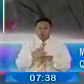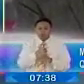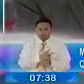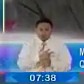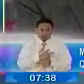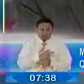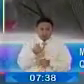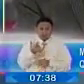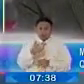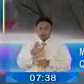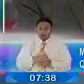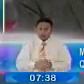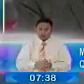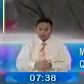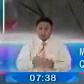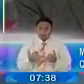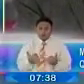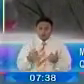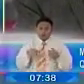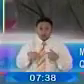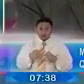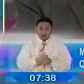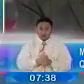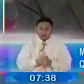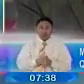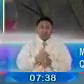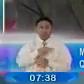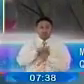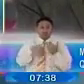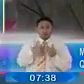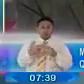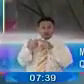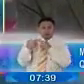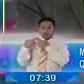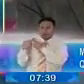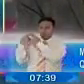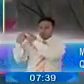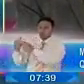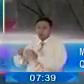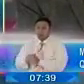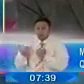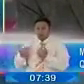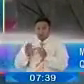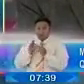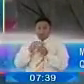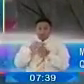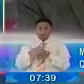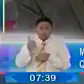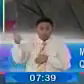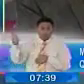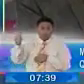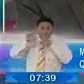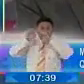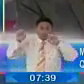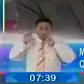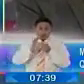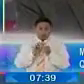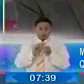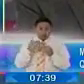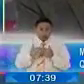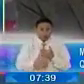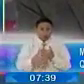no había plata. Entonces, ahorita dejamos en la rehabilitación y 4 años se queda esa misma empresa dándole